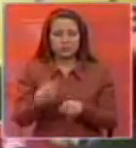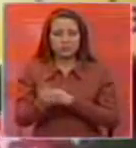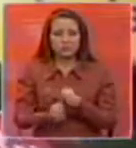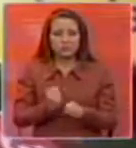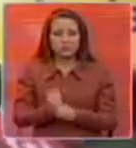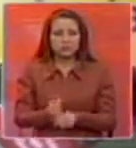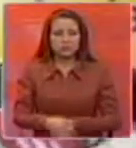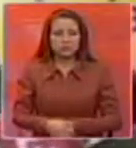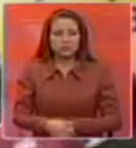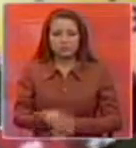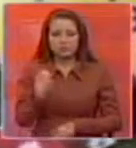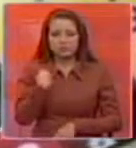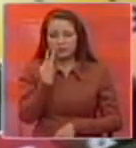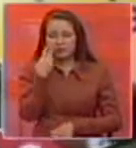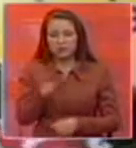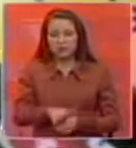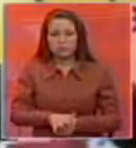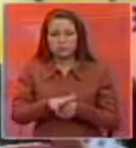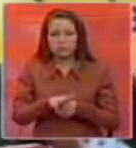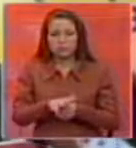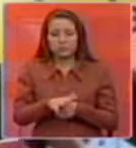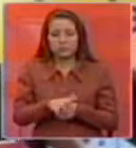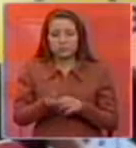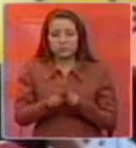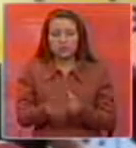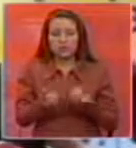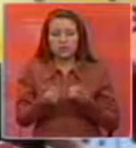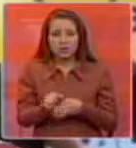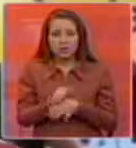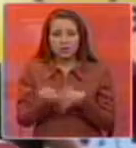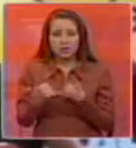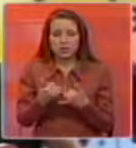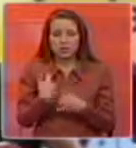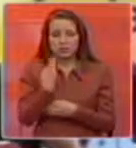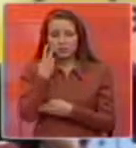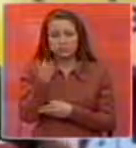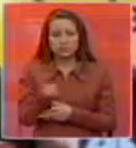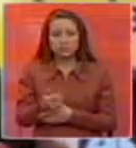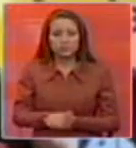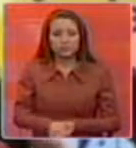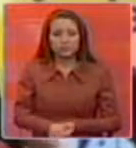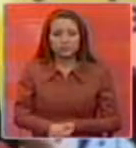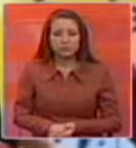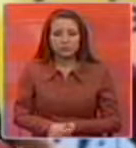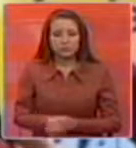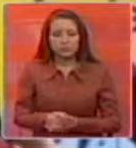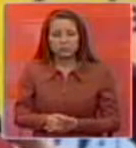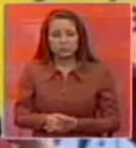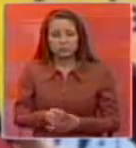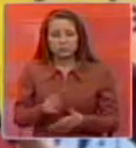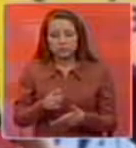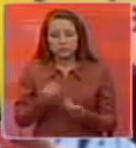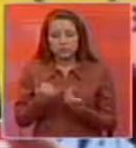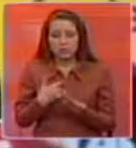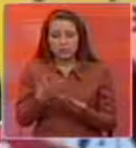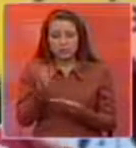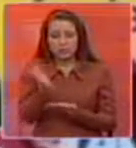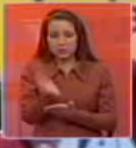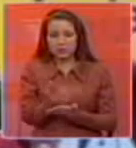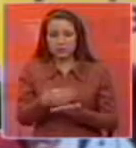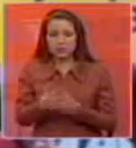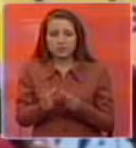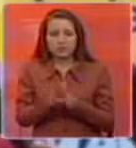Sociedad Deportiva Aucas se alista para su compromiso frente a Barcelona el domingo en el Gonzalo Pozo Ripalda por la fecha 1 de la segunda etapa del campeonato. Los orientales quieren comenzar